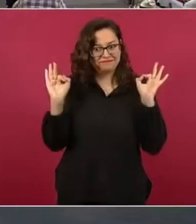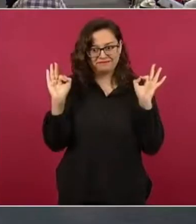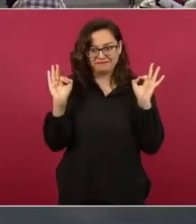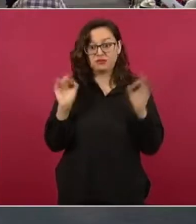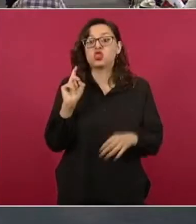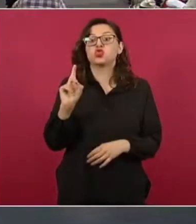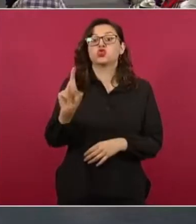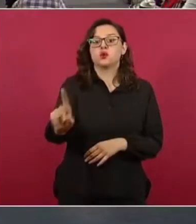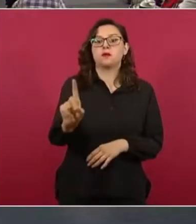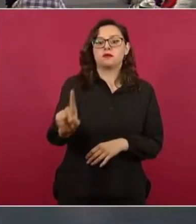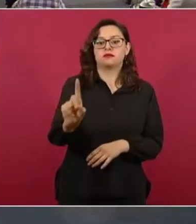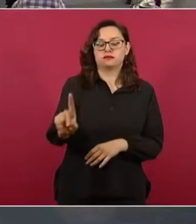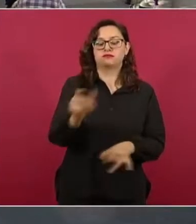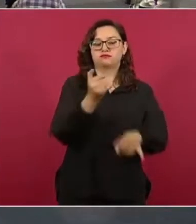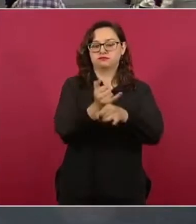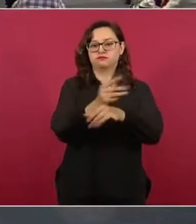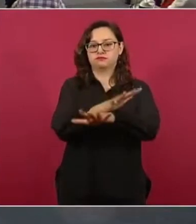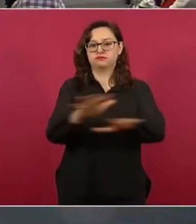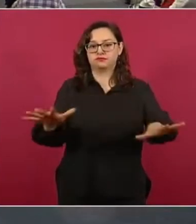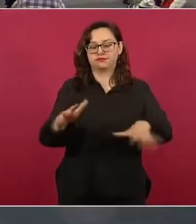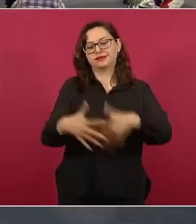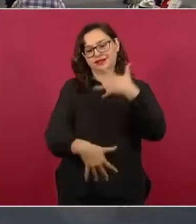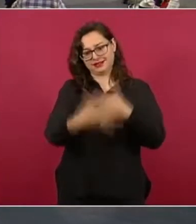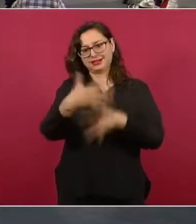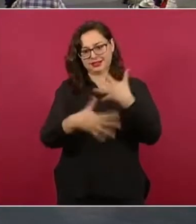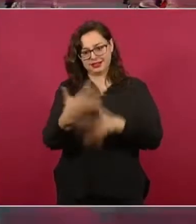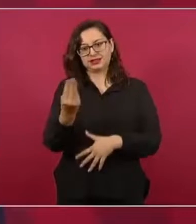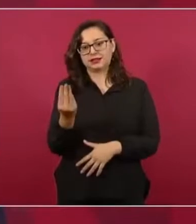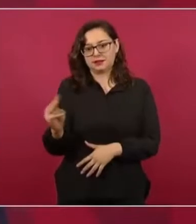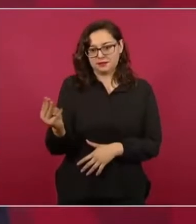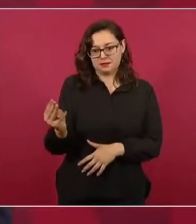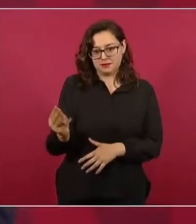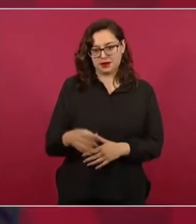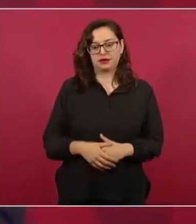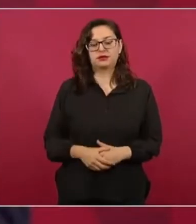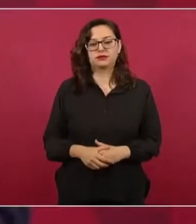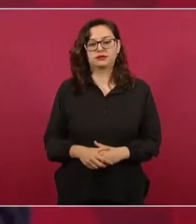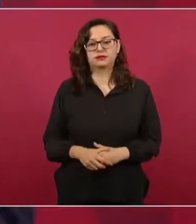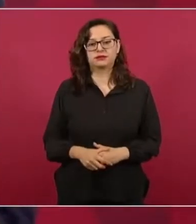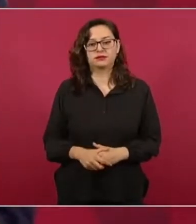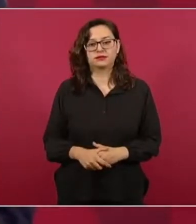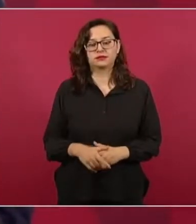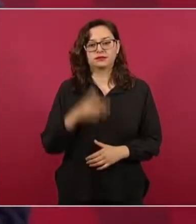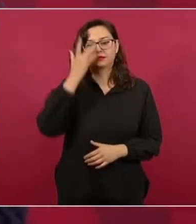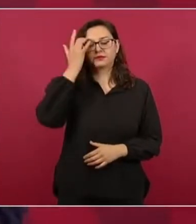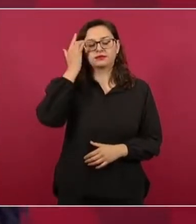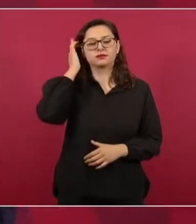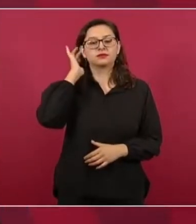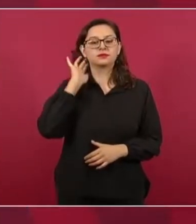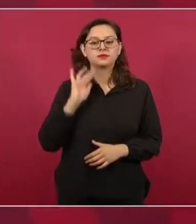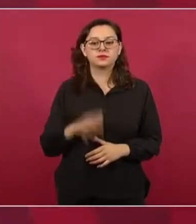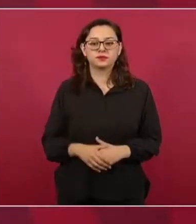El domingo, el día 15, estamos en pláticas con